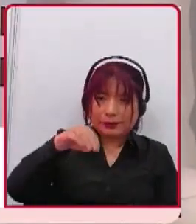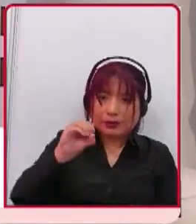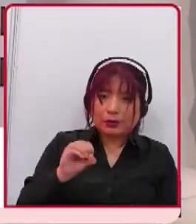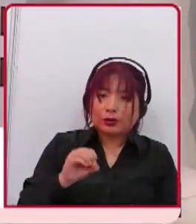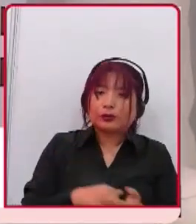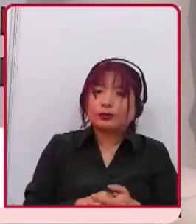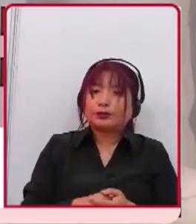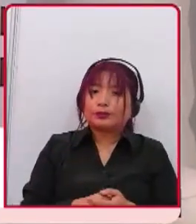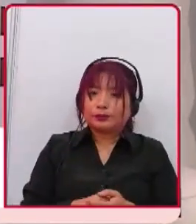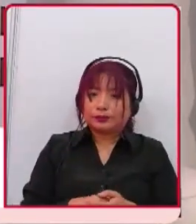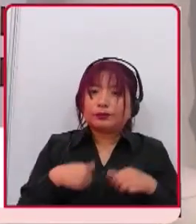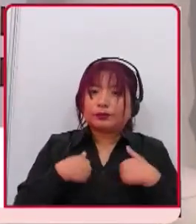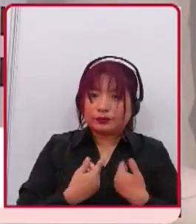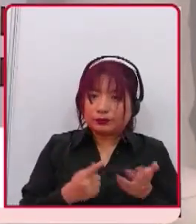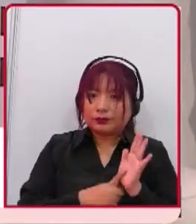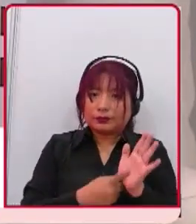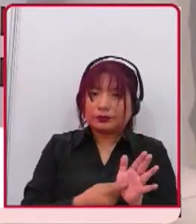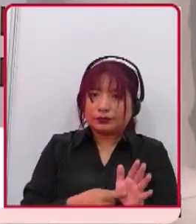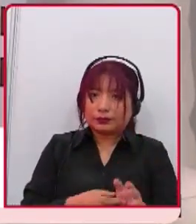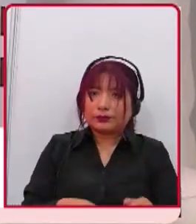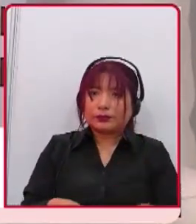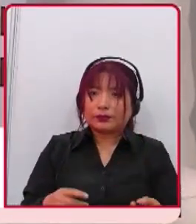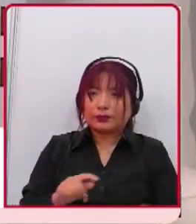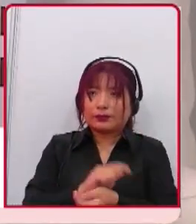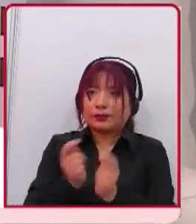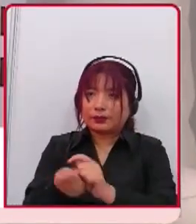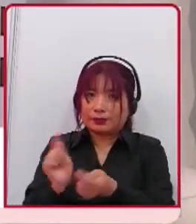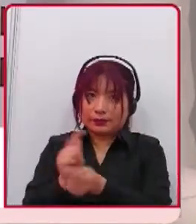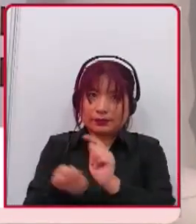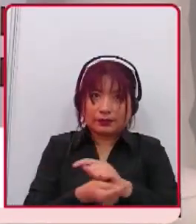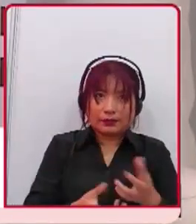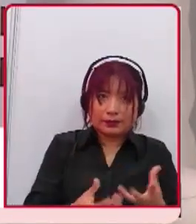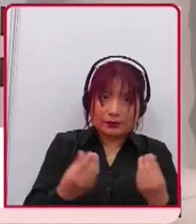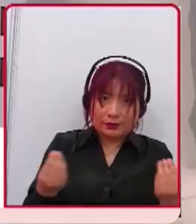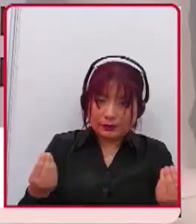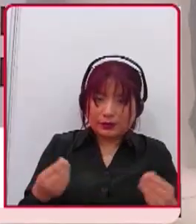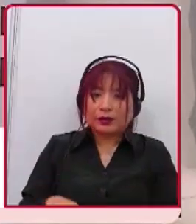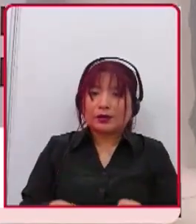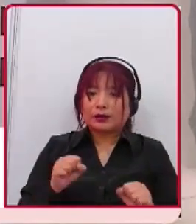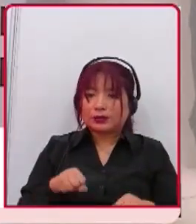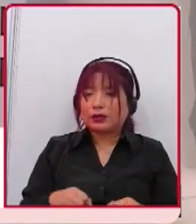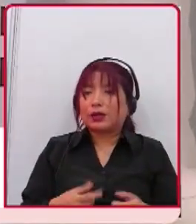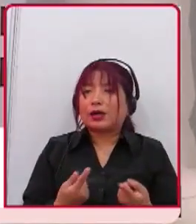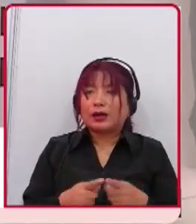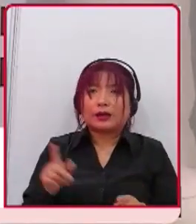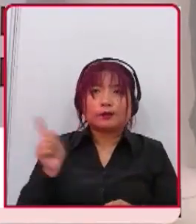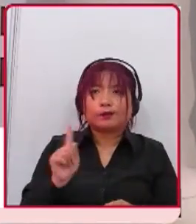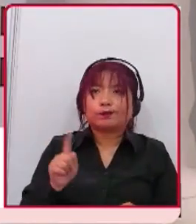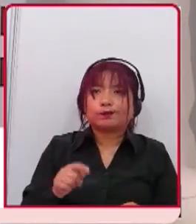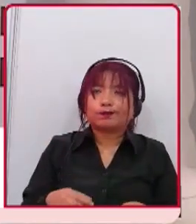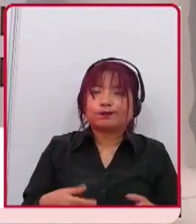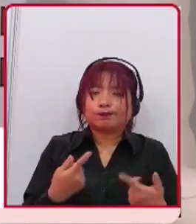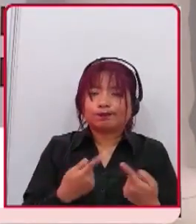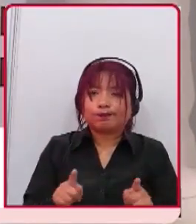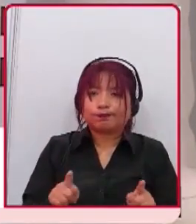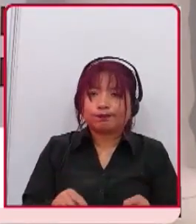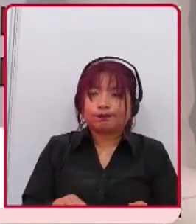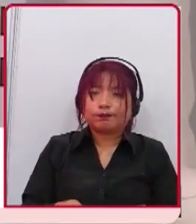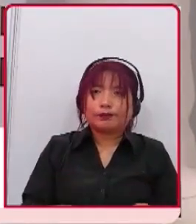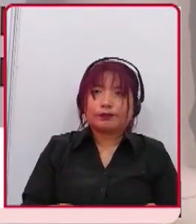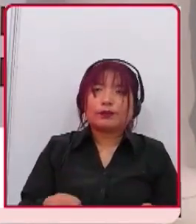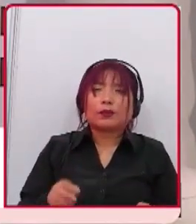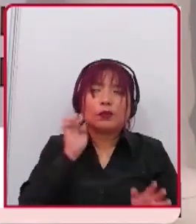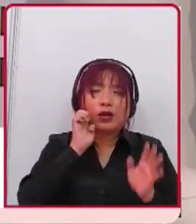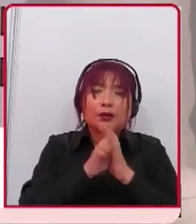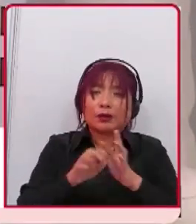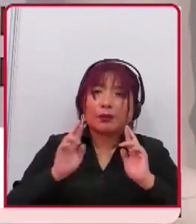tenido principales variaciones. Entonces, definitivamente eso no ha sido un interferente para poder determinar el beneficio, ¿no?